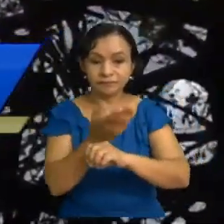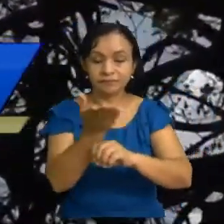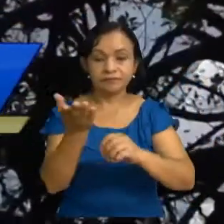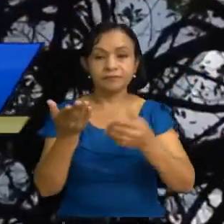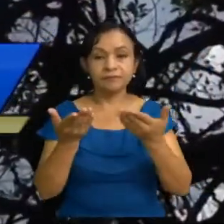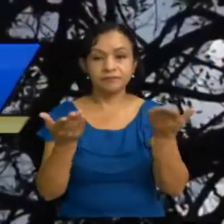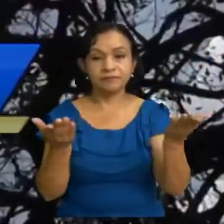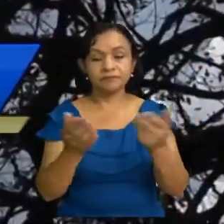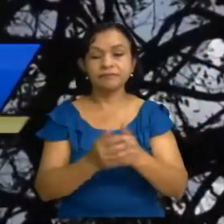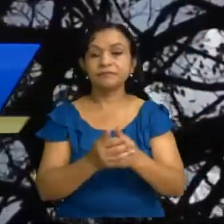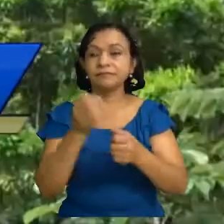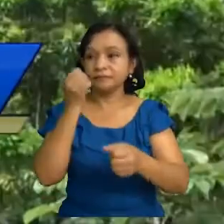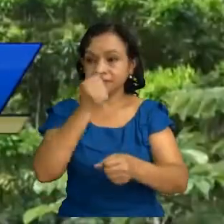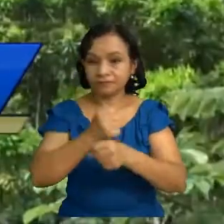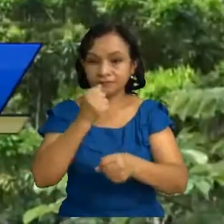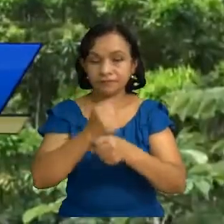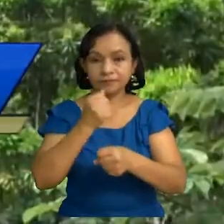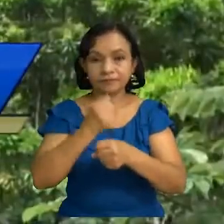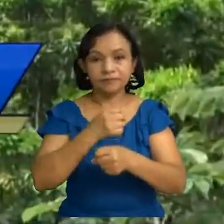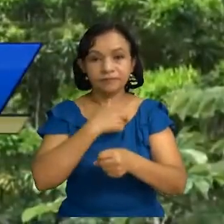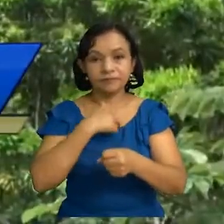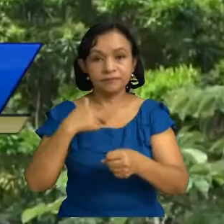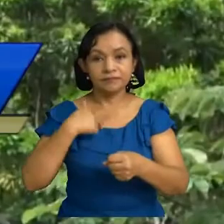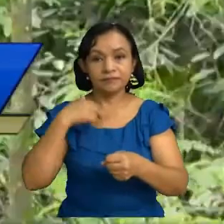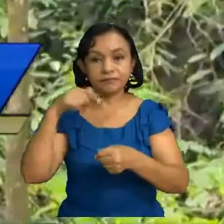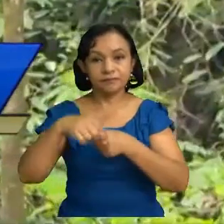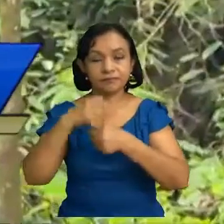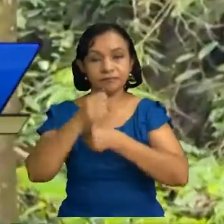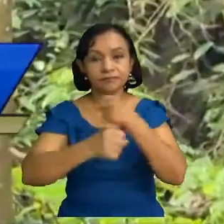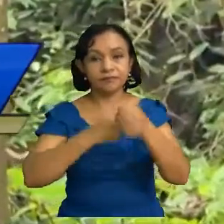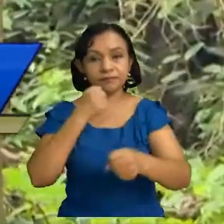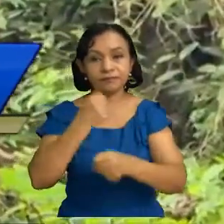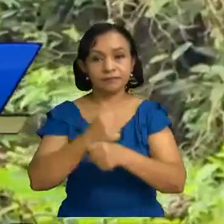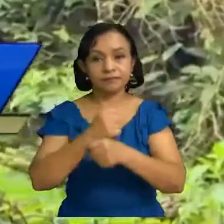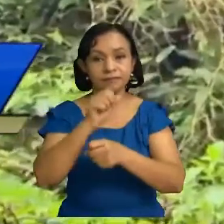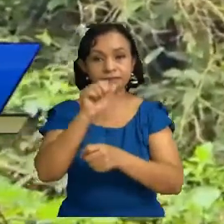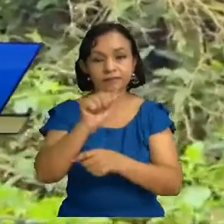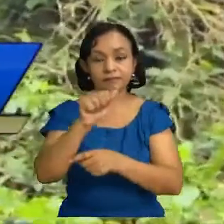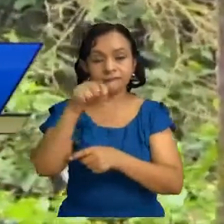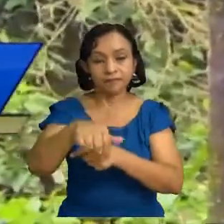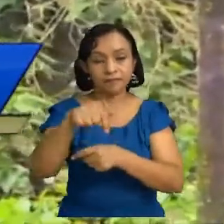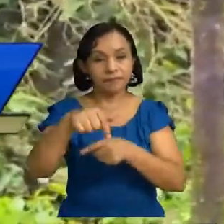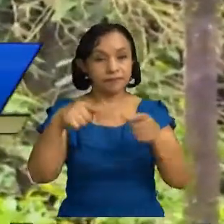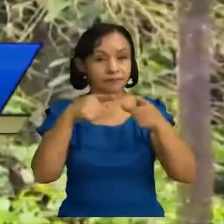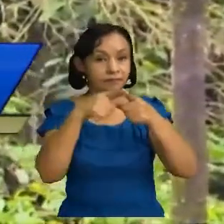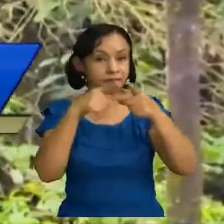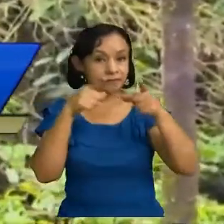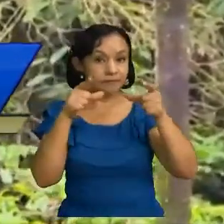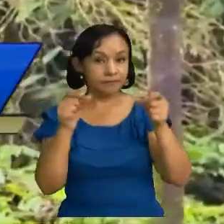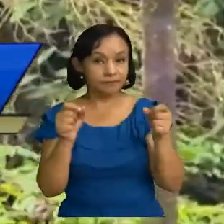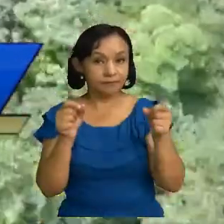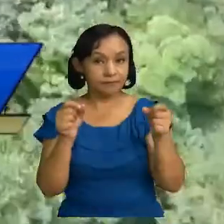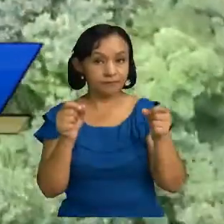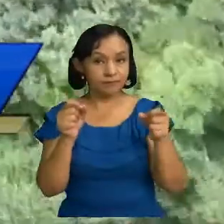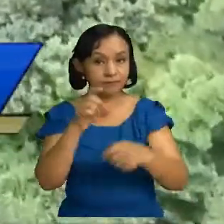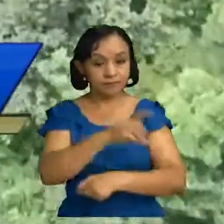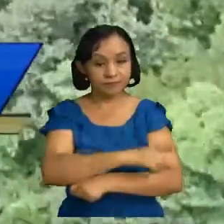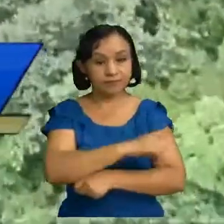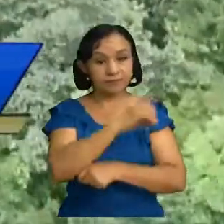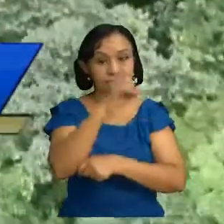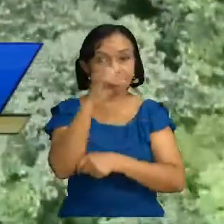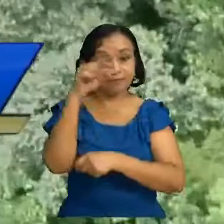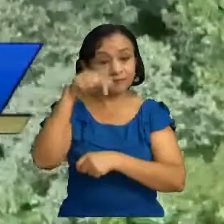estamos trabajando nosotros este año en arboreto nacional el día de hoy